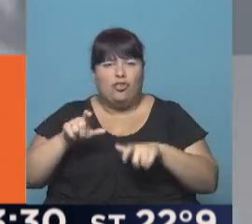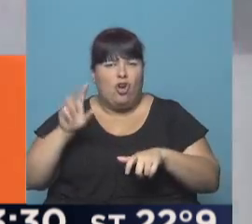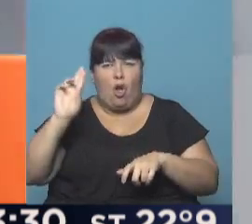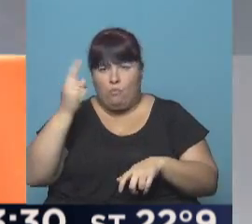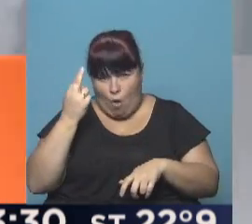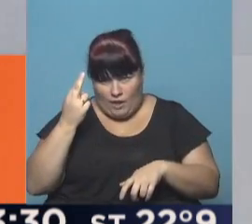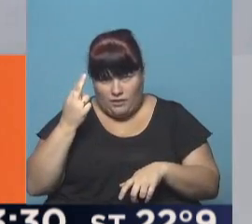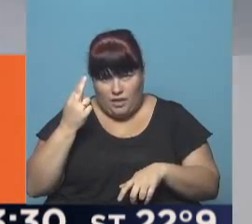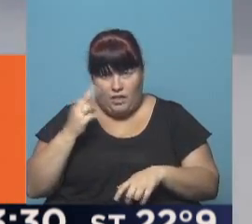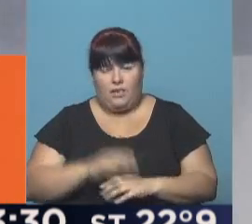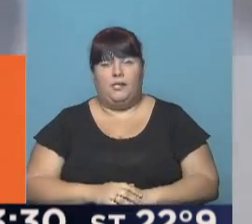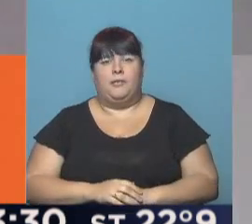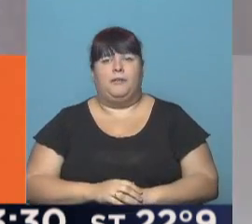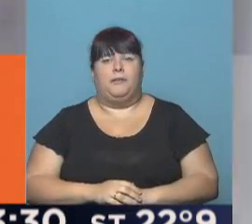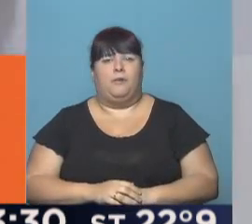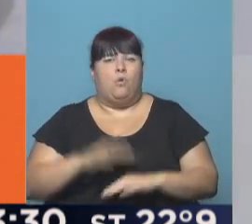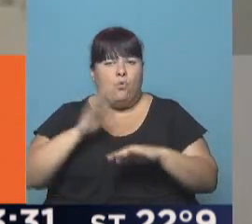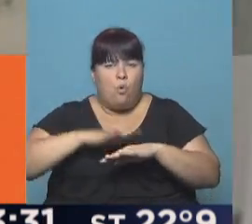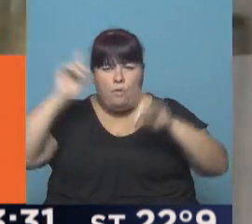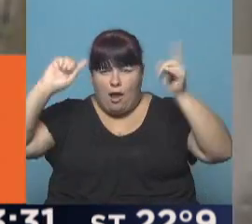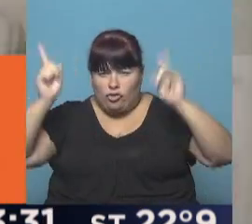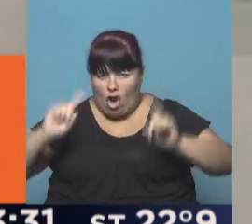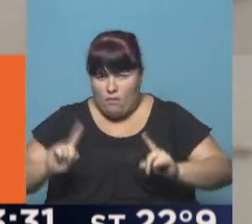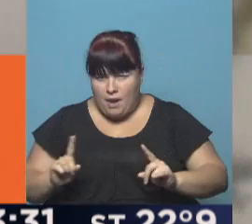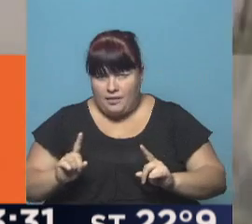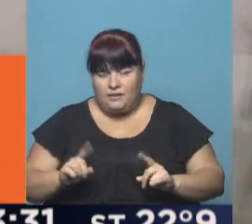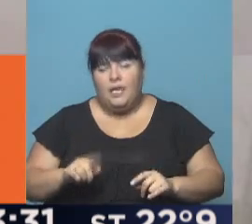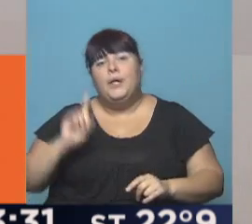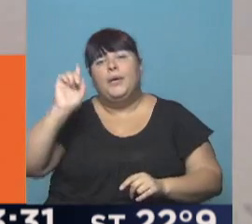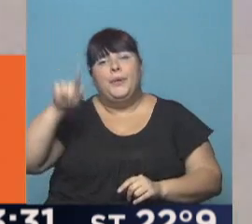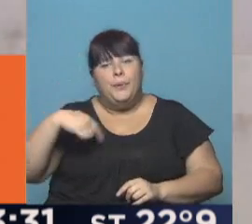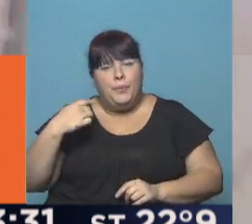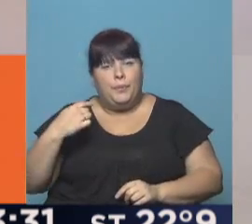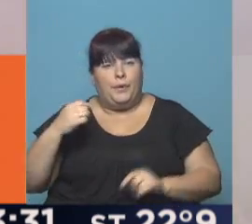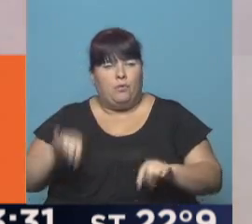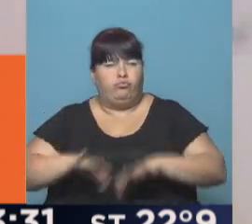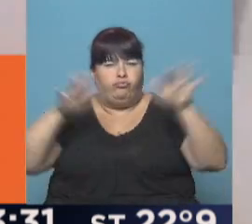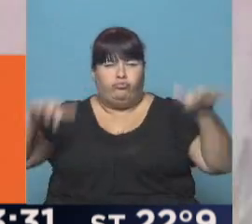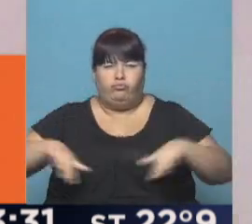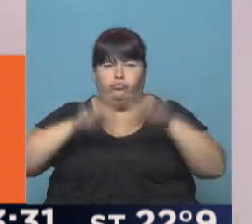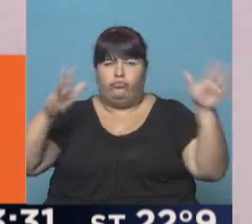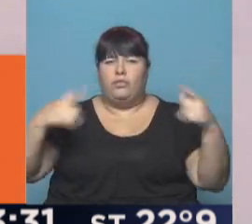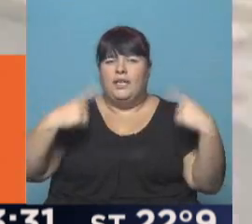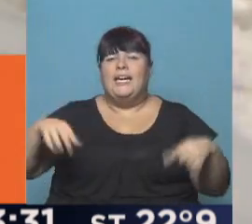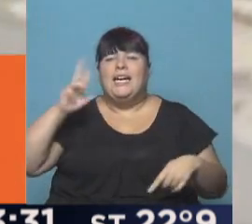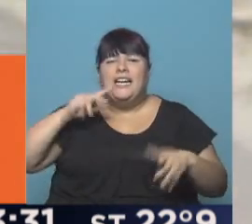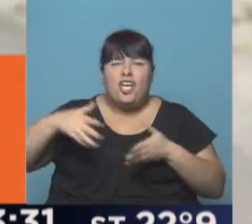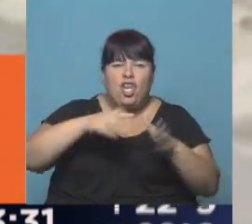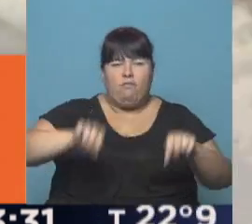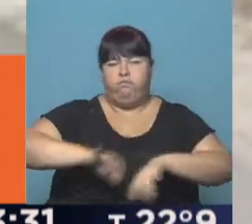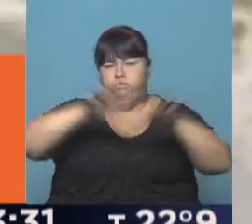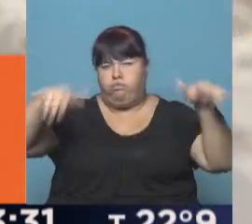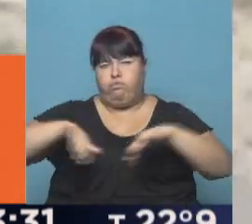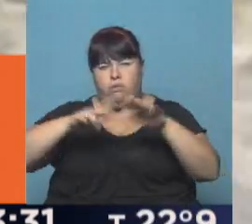perdieron la vida por las tormentas que están generando los desbordes de diferentes ríos y